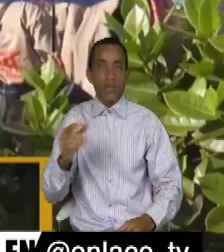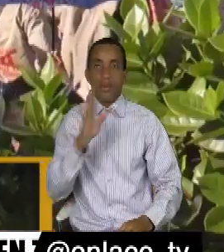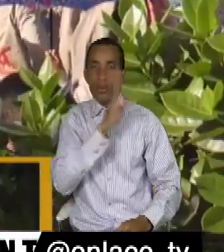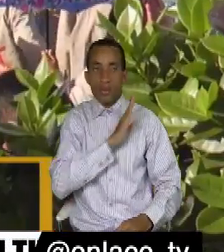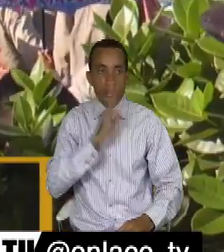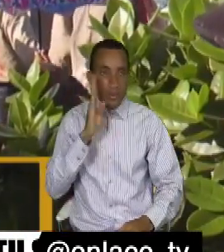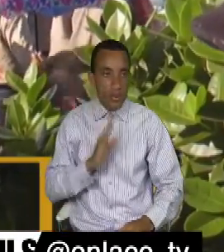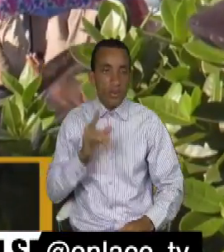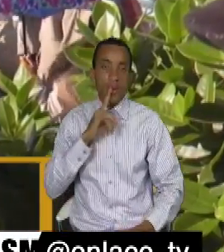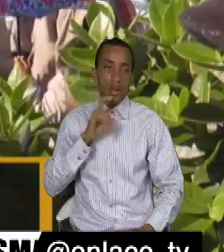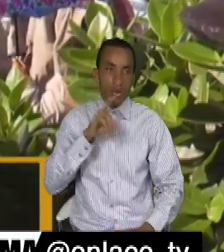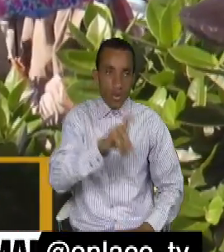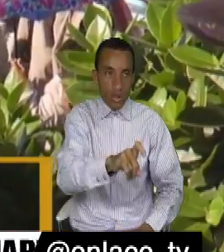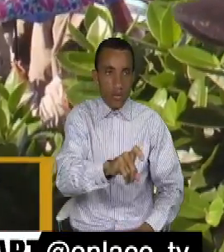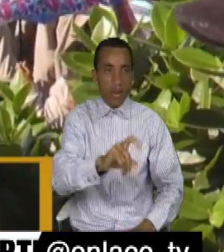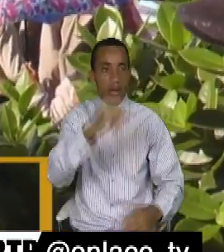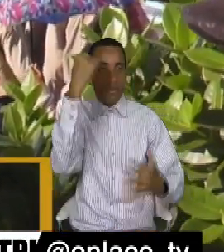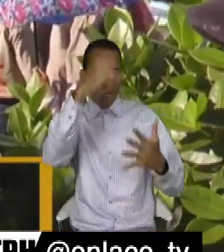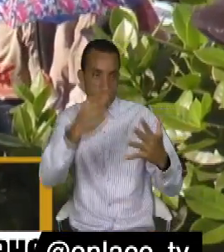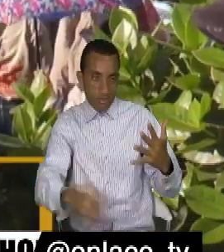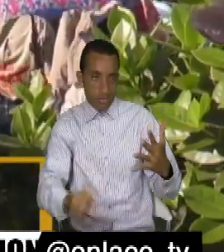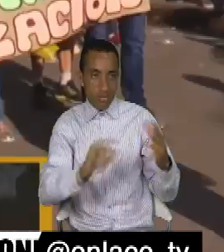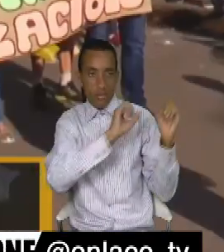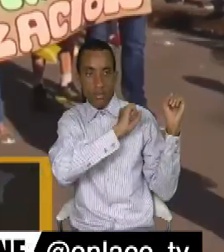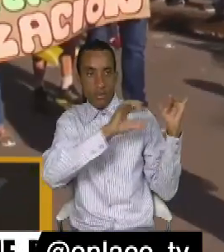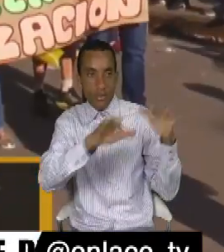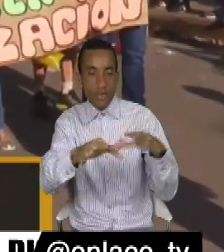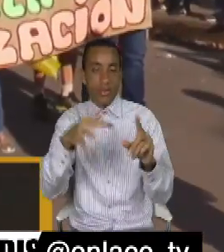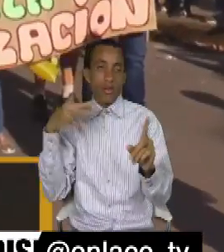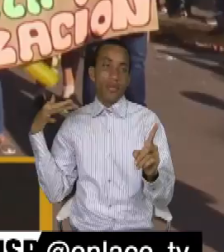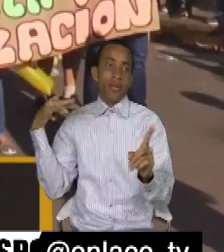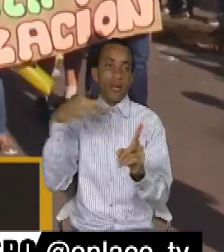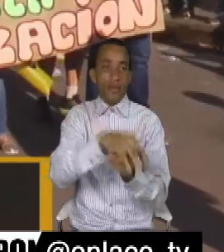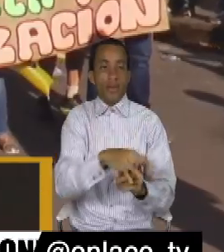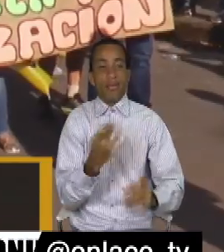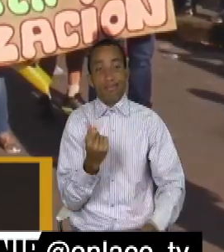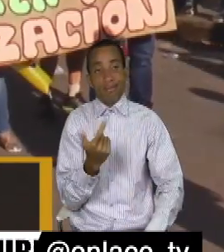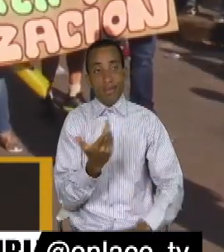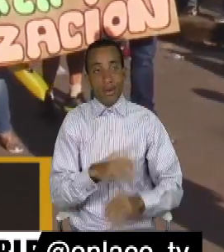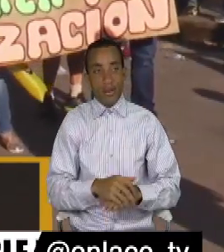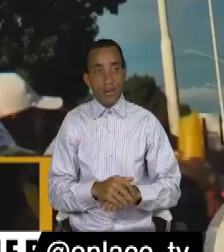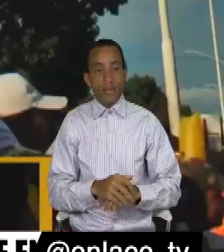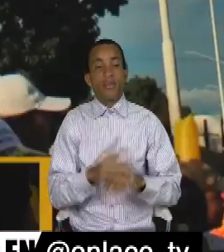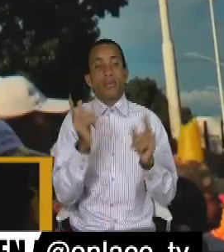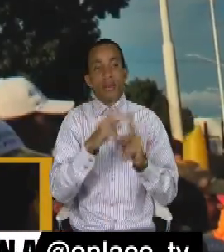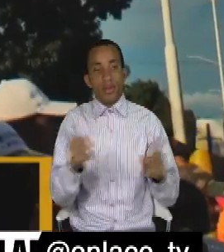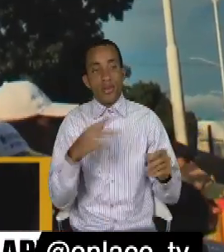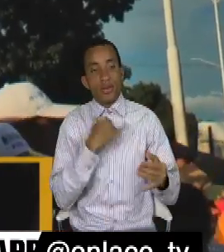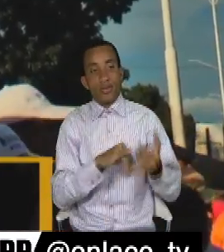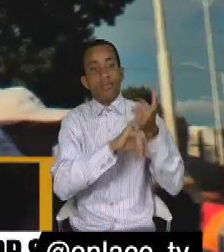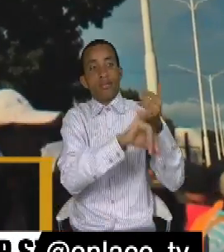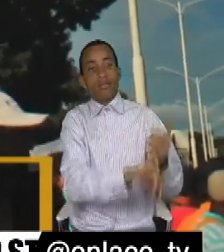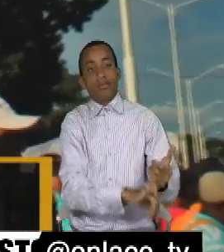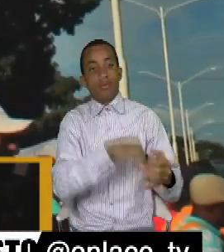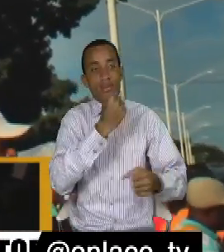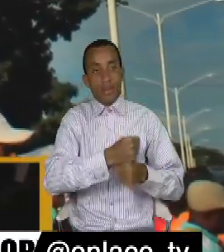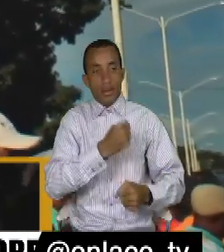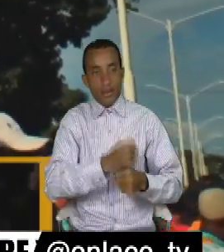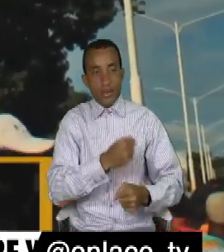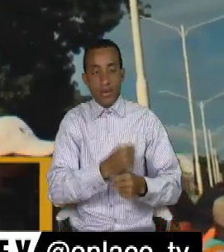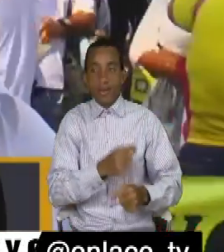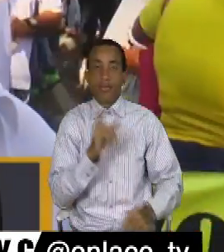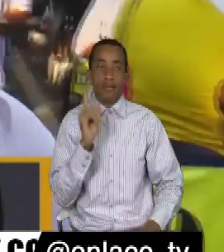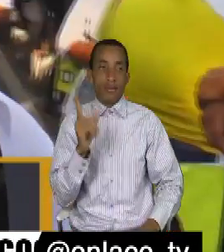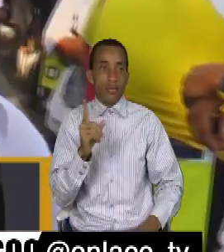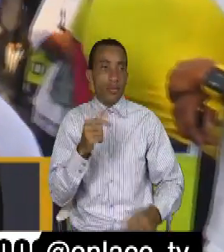Bucaramanga, entre otras, quienes se han visto también afectadas en su economía porque son poblaciones que también se benefician del trabajo que genera la